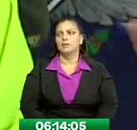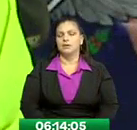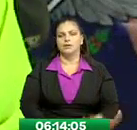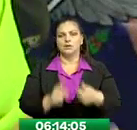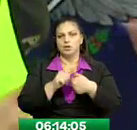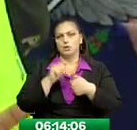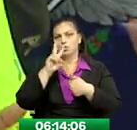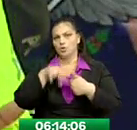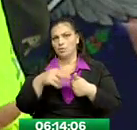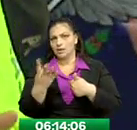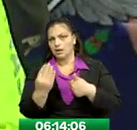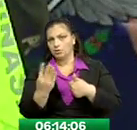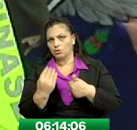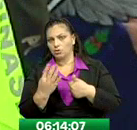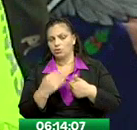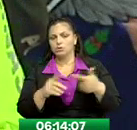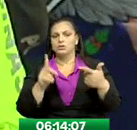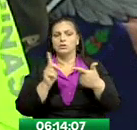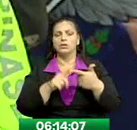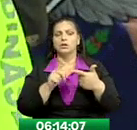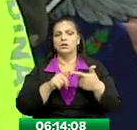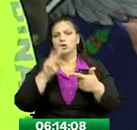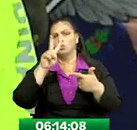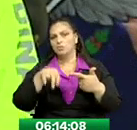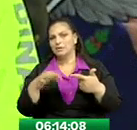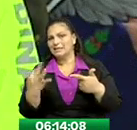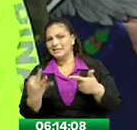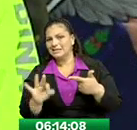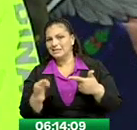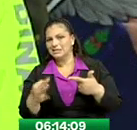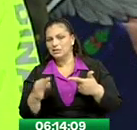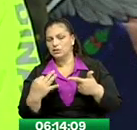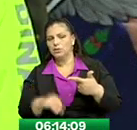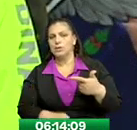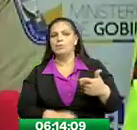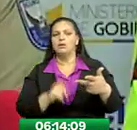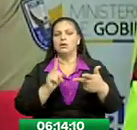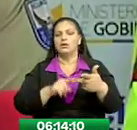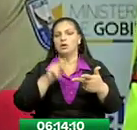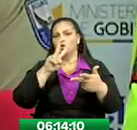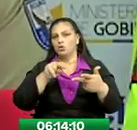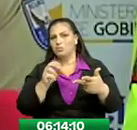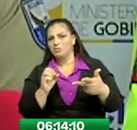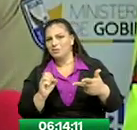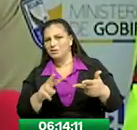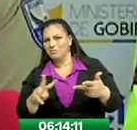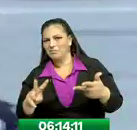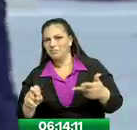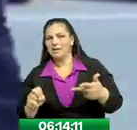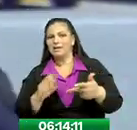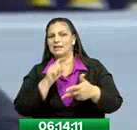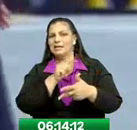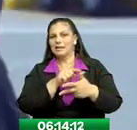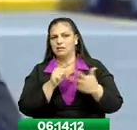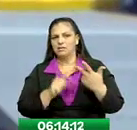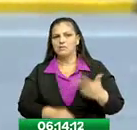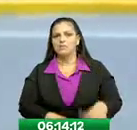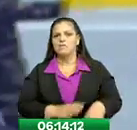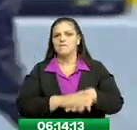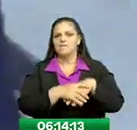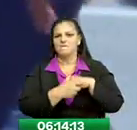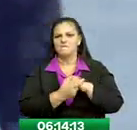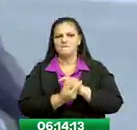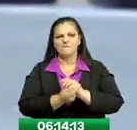otros en 2019 y dos más en lo que va del 2020. Debido a la peligrosidad con la que actuaba este